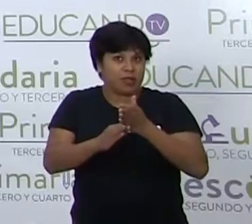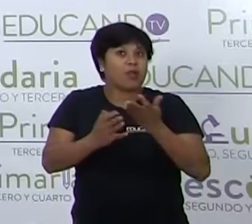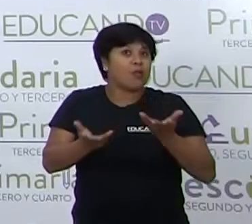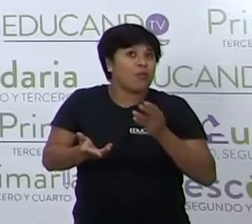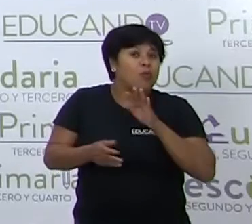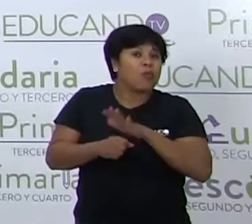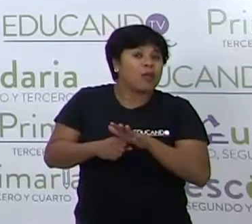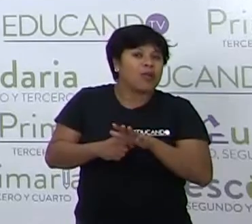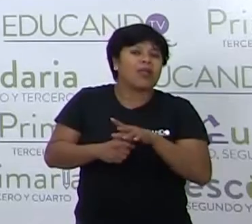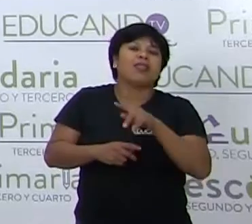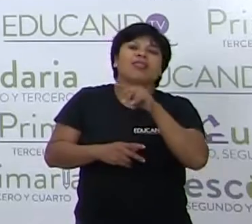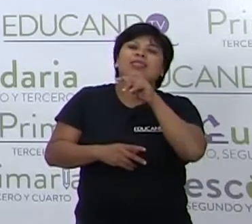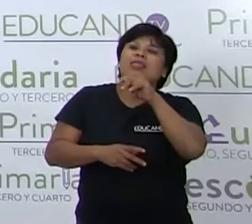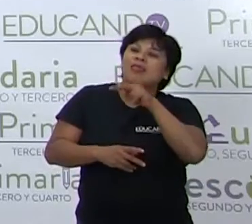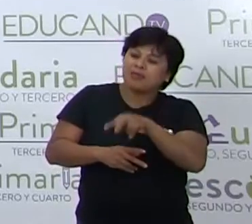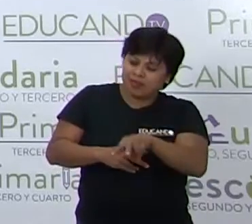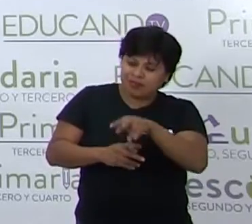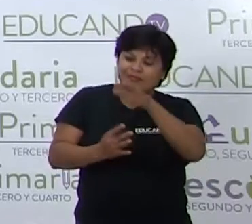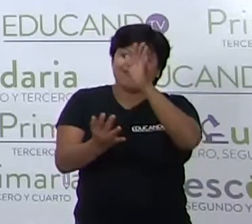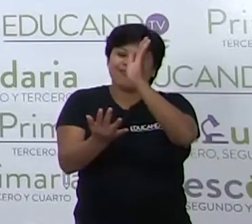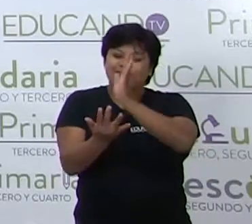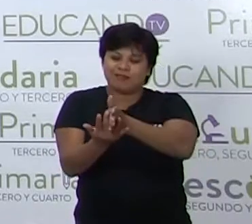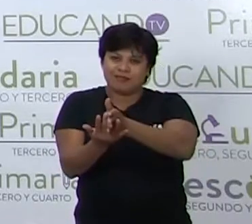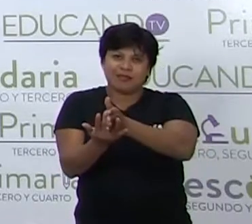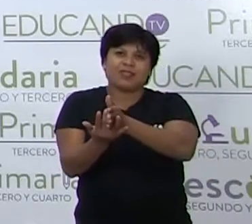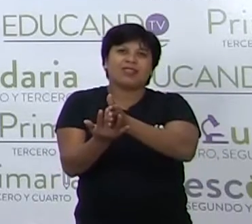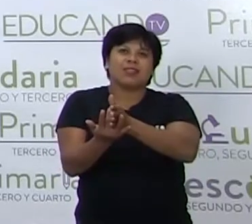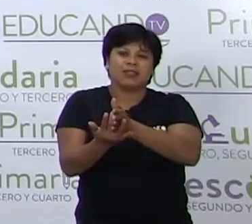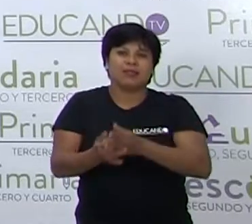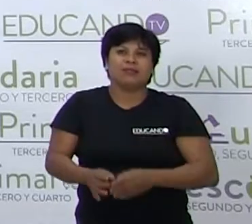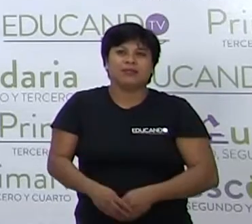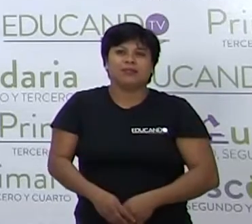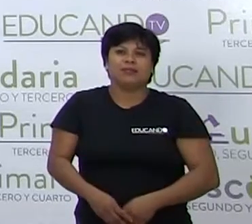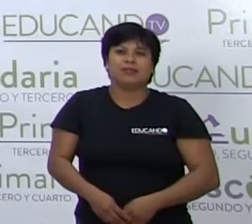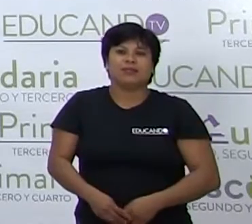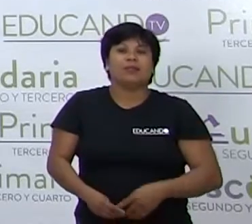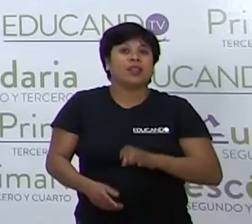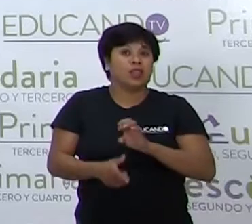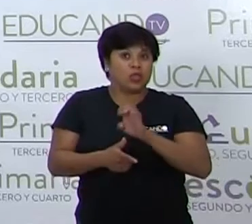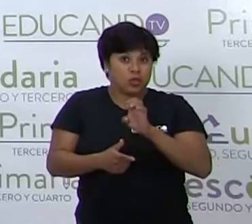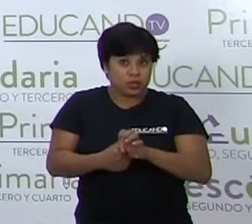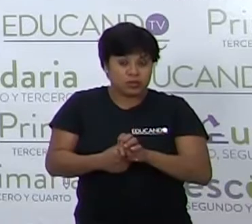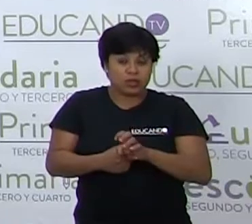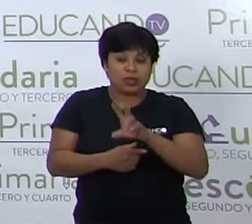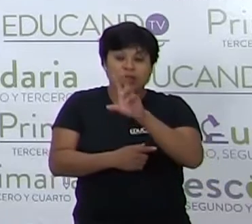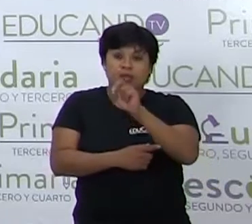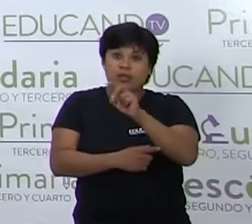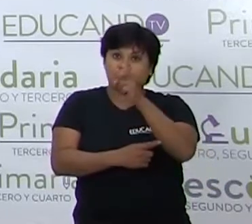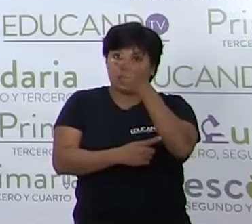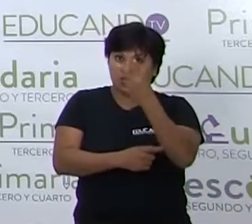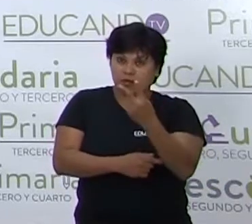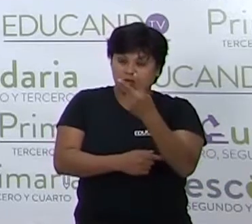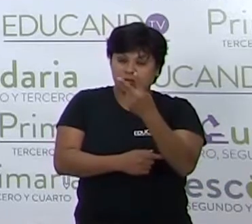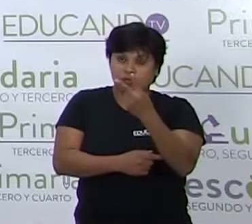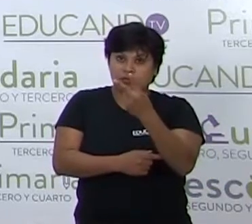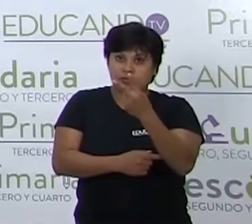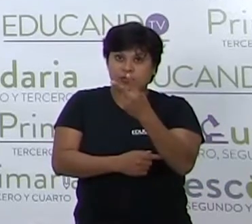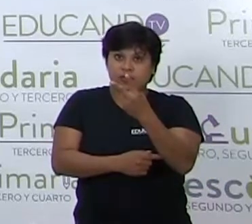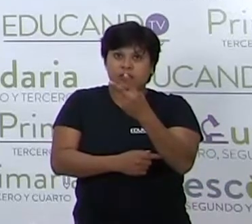entonces? Pues también dividirlo a la mitad. Entonces sería 32.